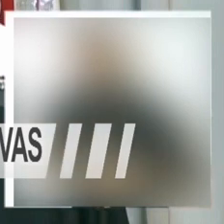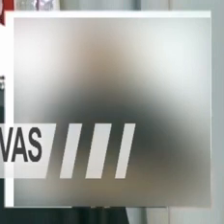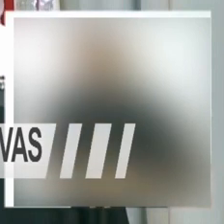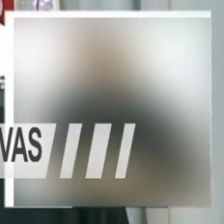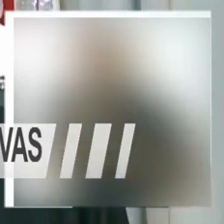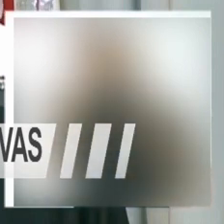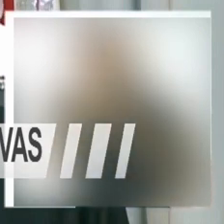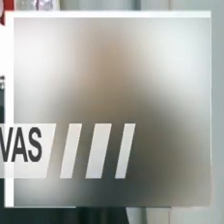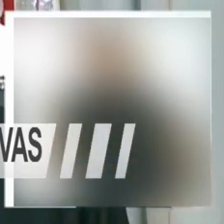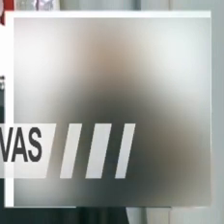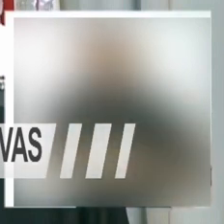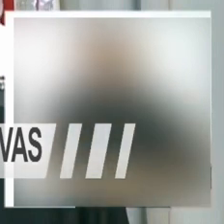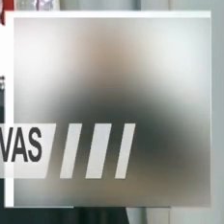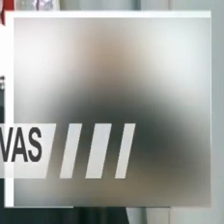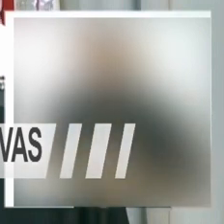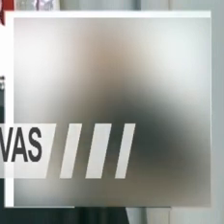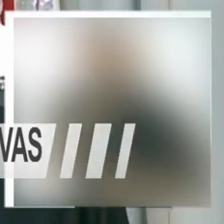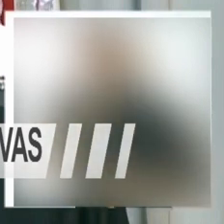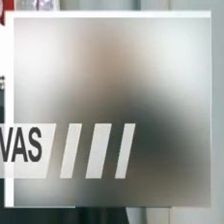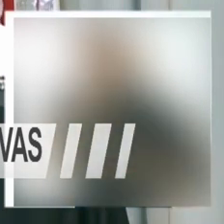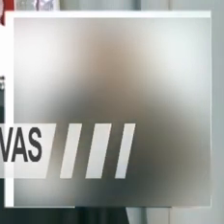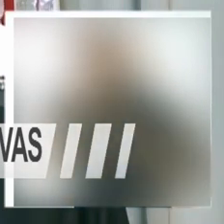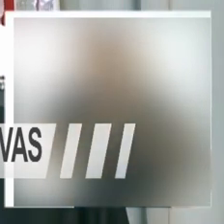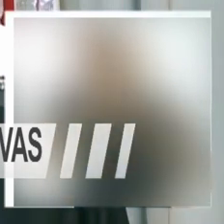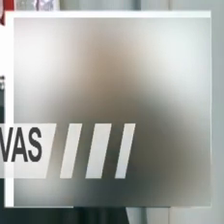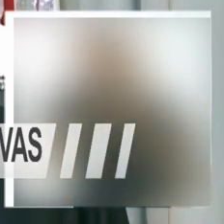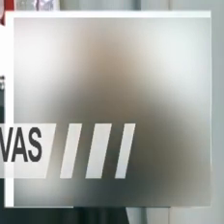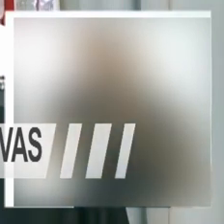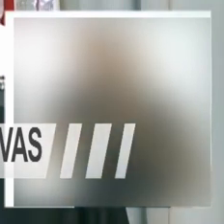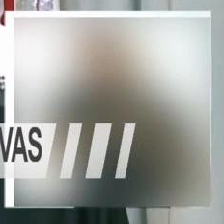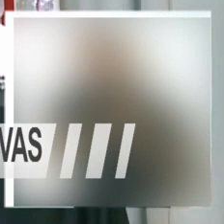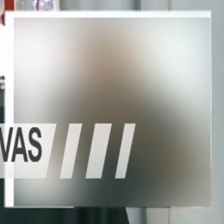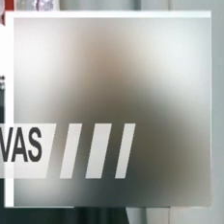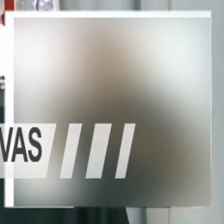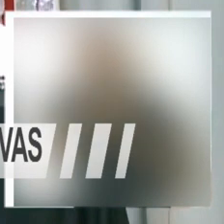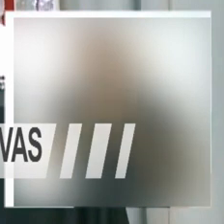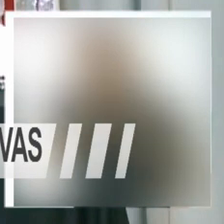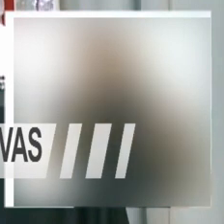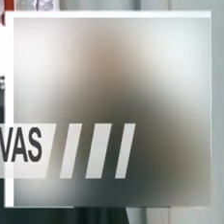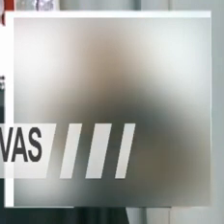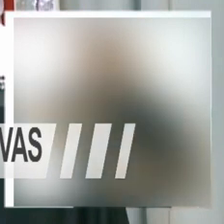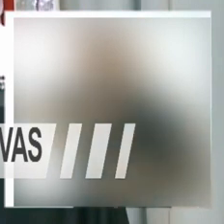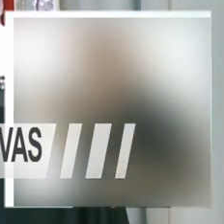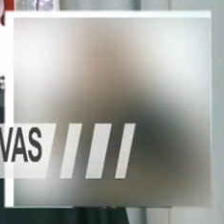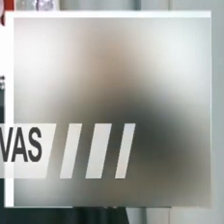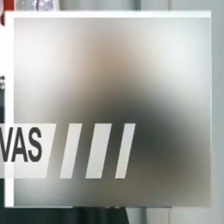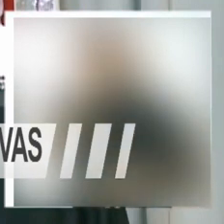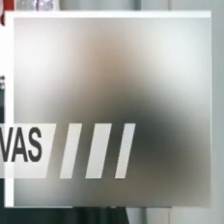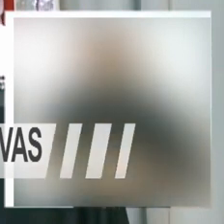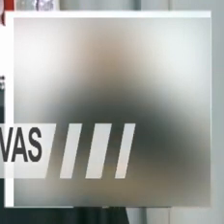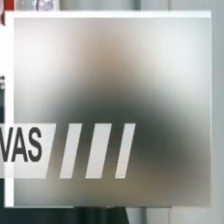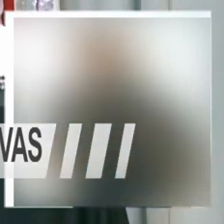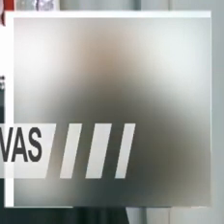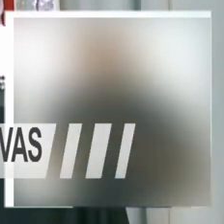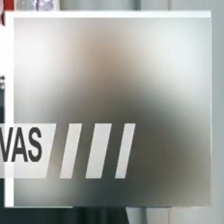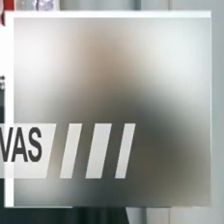en primer lugar vamos a escribir en el día de hoy la situación epidemiológica de la provincia y también lo que tiene que ver con